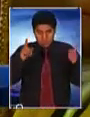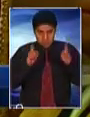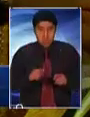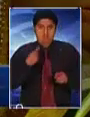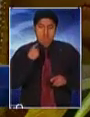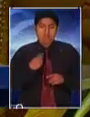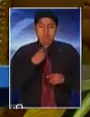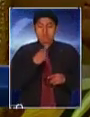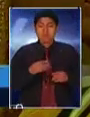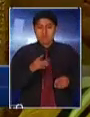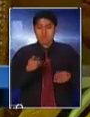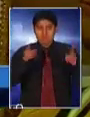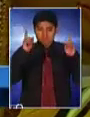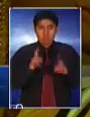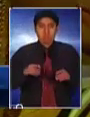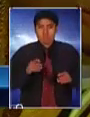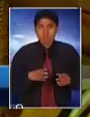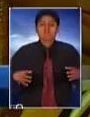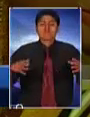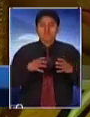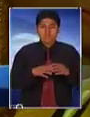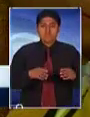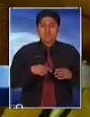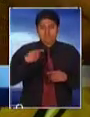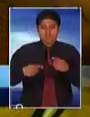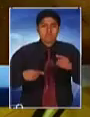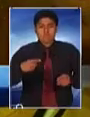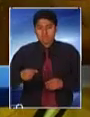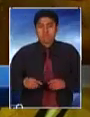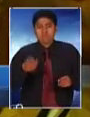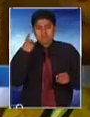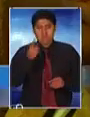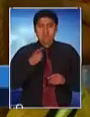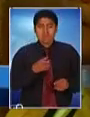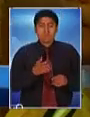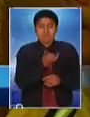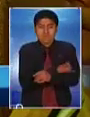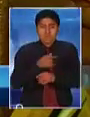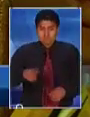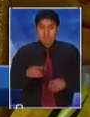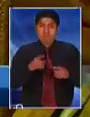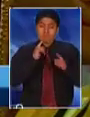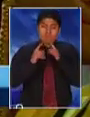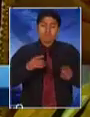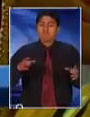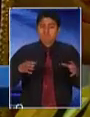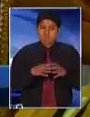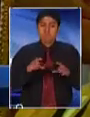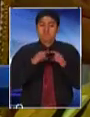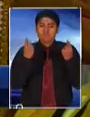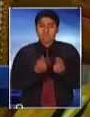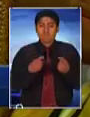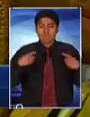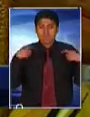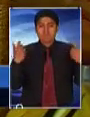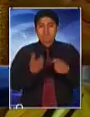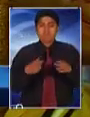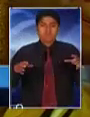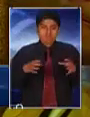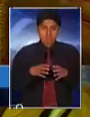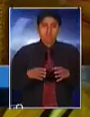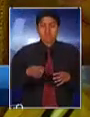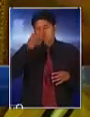acuerdos iniciales. Hemos acordado reunirnos trimestralmente en términos formales para institucionalizar este diálogo entre el grupo